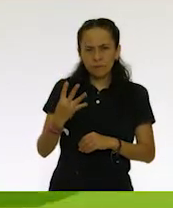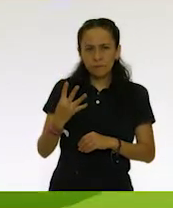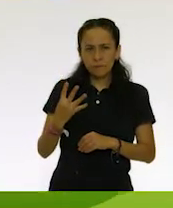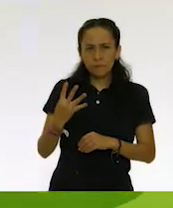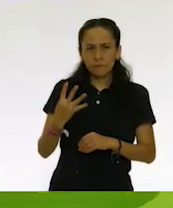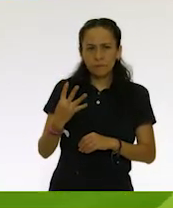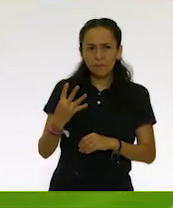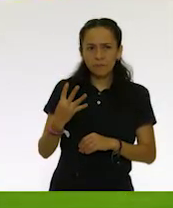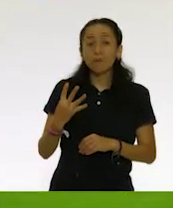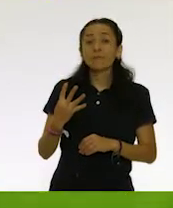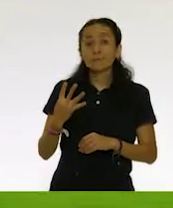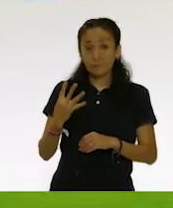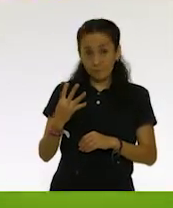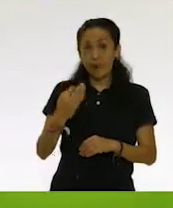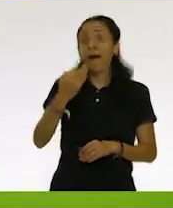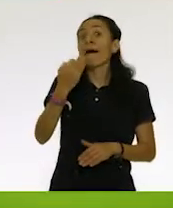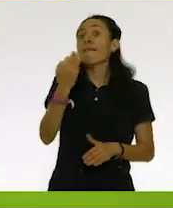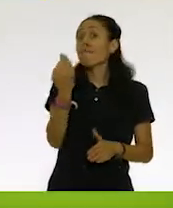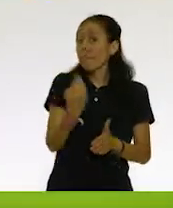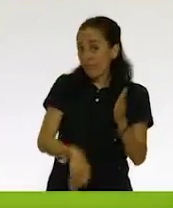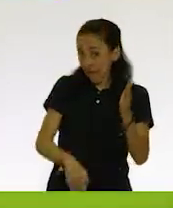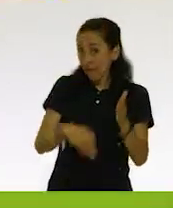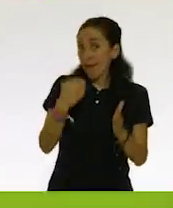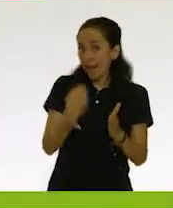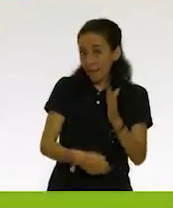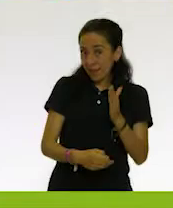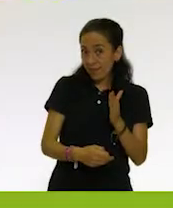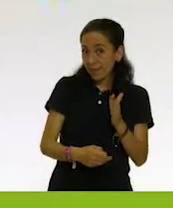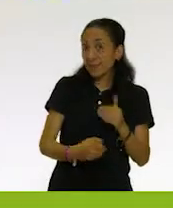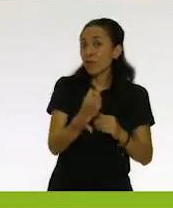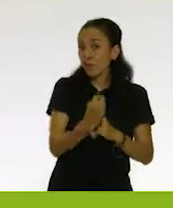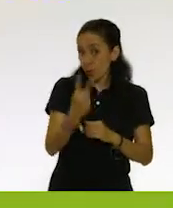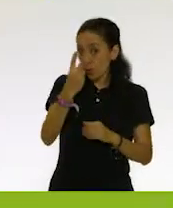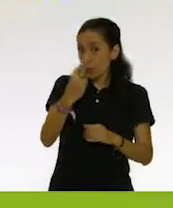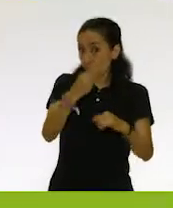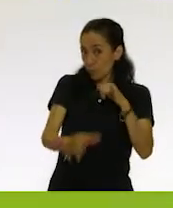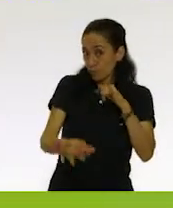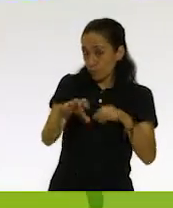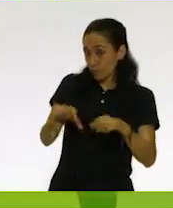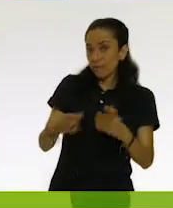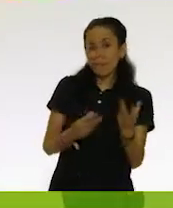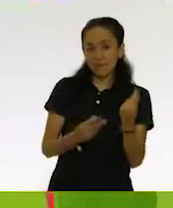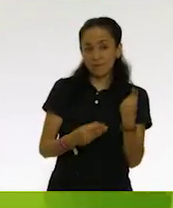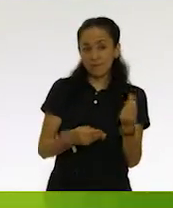1, 2, 3, 4. Y le faltan poner las 2 últimas servilletas que tiene en la mano.